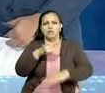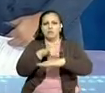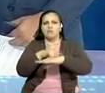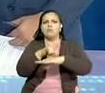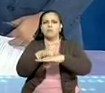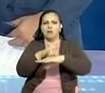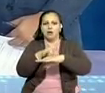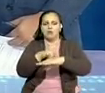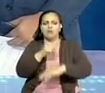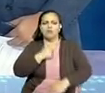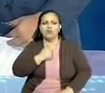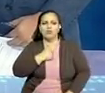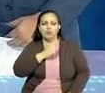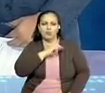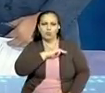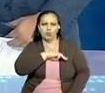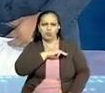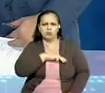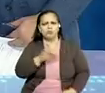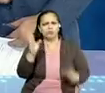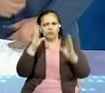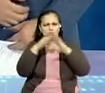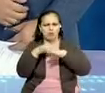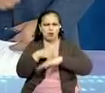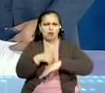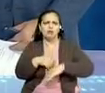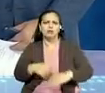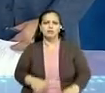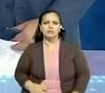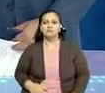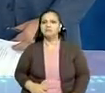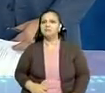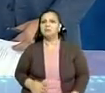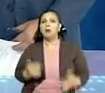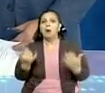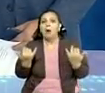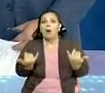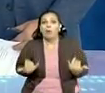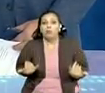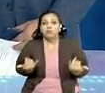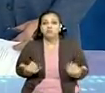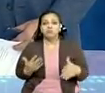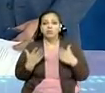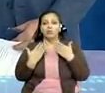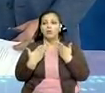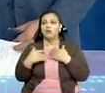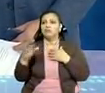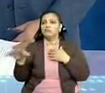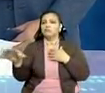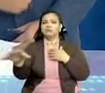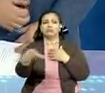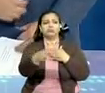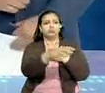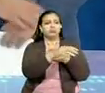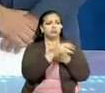higiénico municipal. Pero ahora, en ninguna parte de Guayaquil, en ningún parque, en ningún sitio, usted encuentra un servicio